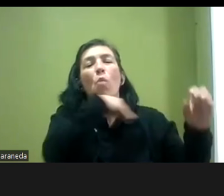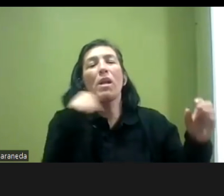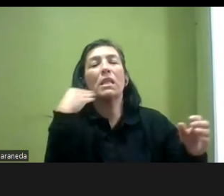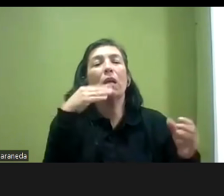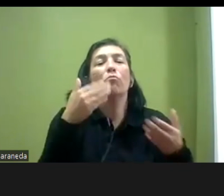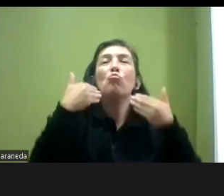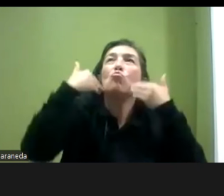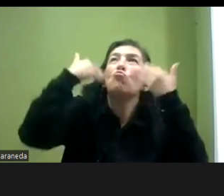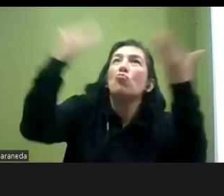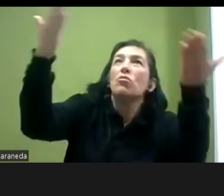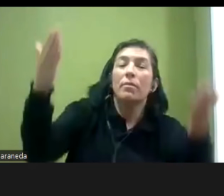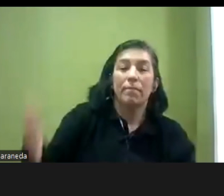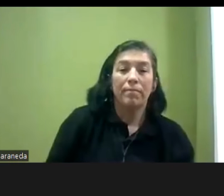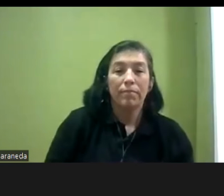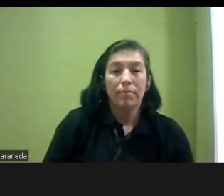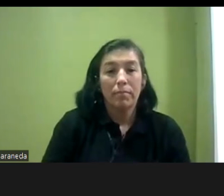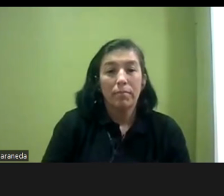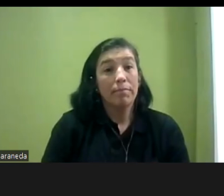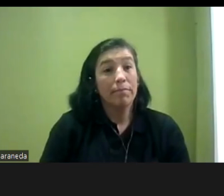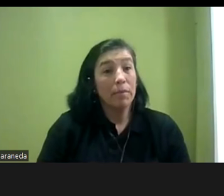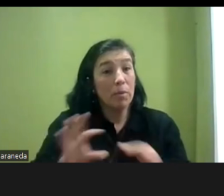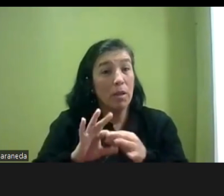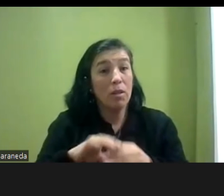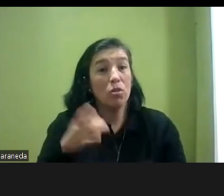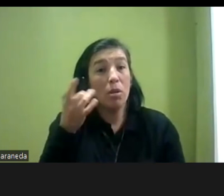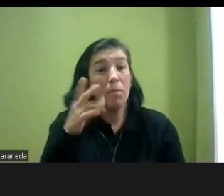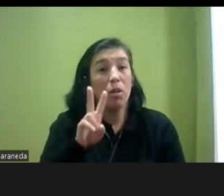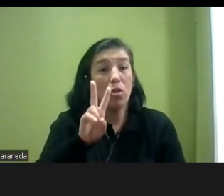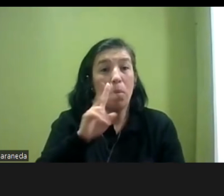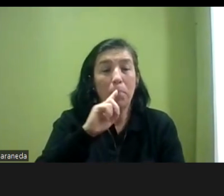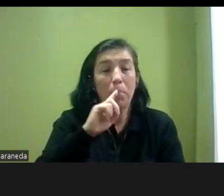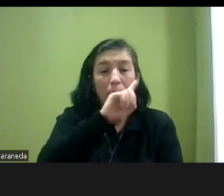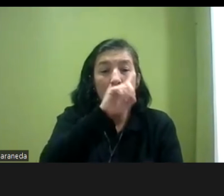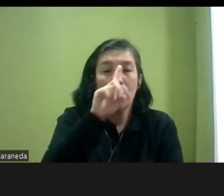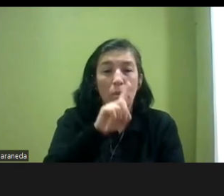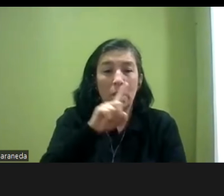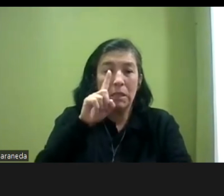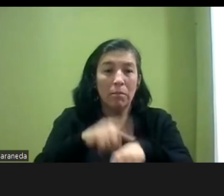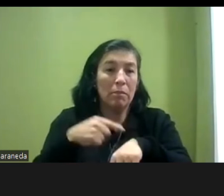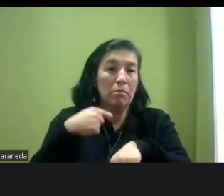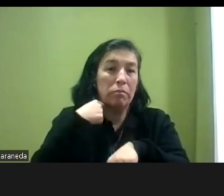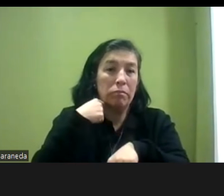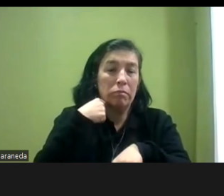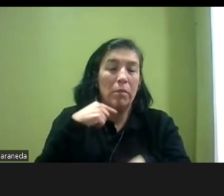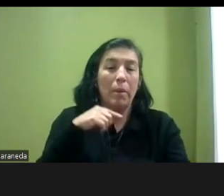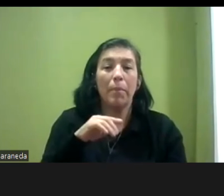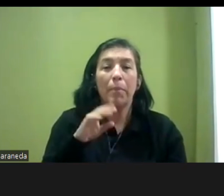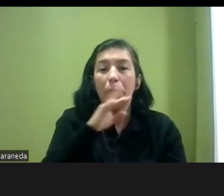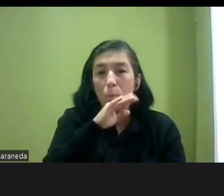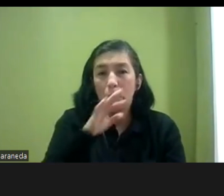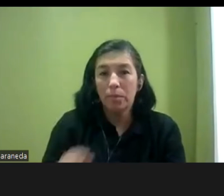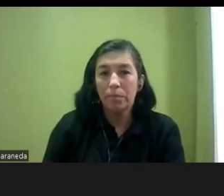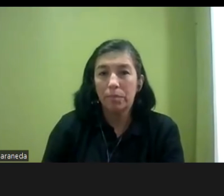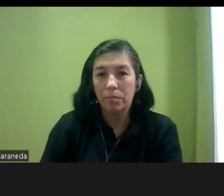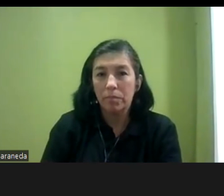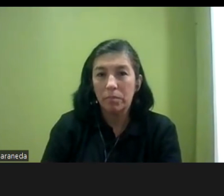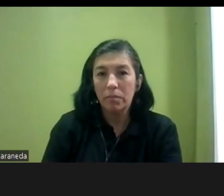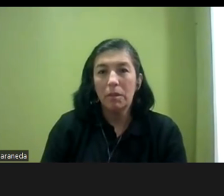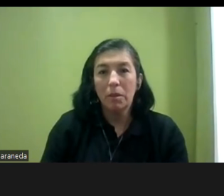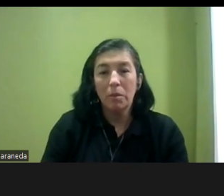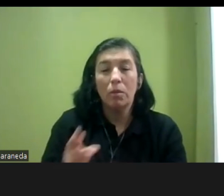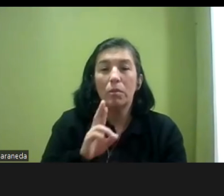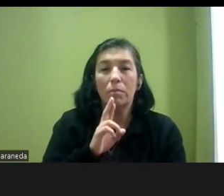Perfecto, muchas gracias. Nos quedan dos preguntas, estamos justo en la hora, nos quedan unos minutitos todavía para que tú puedas